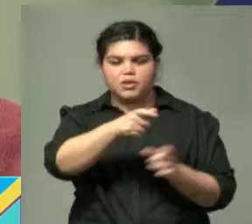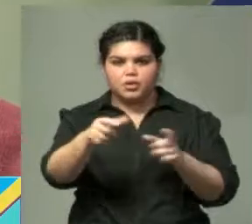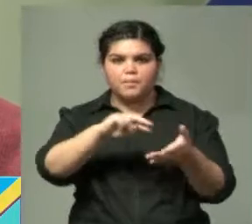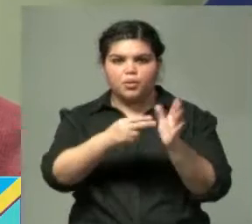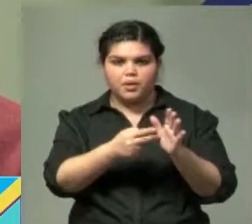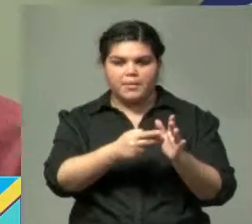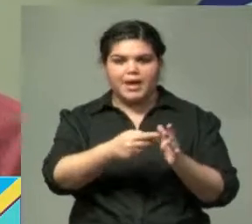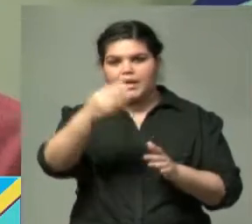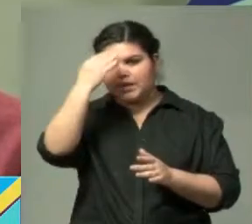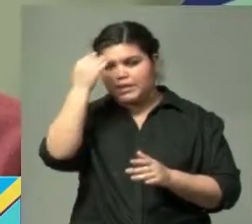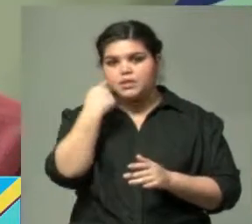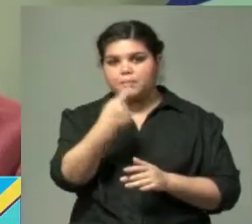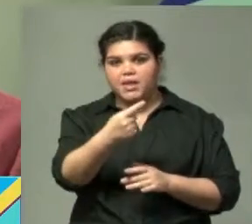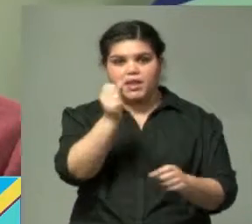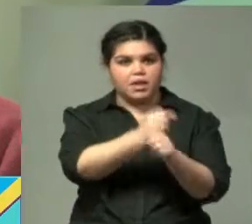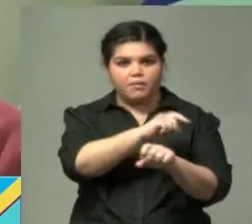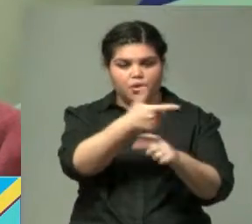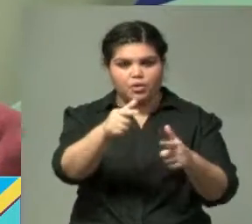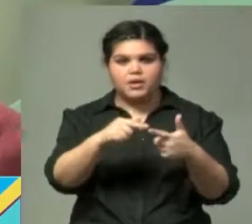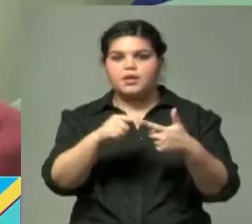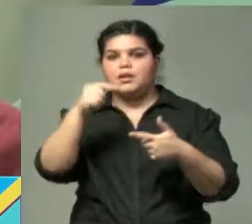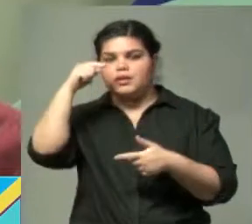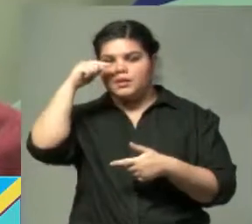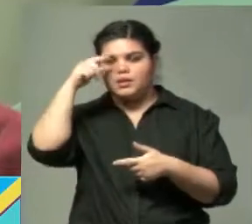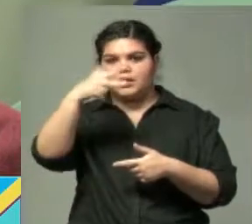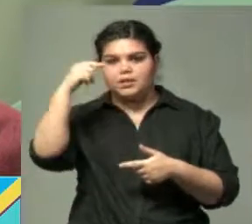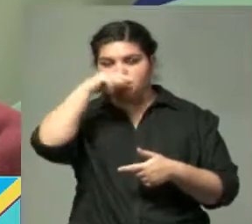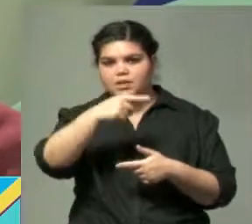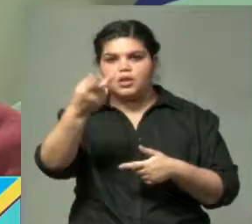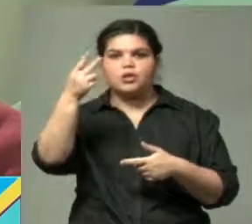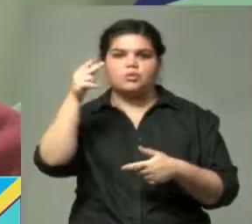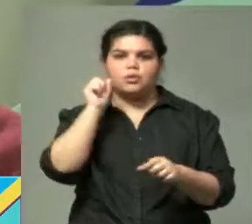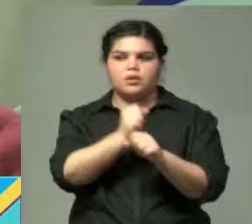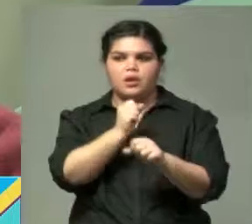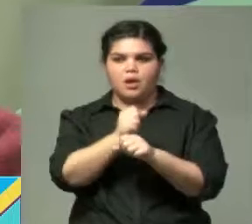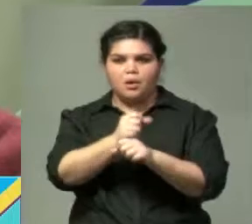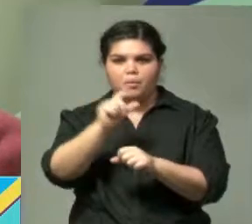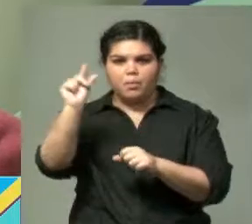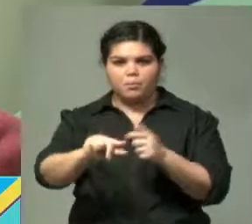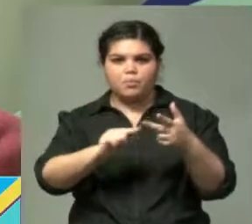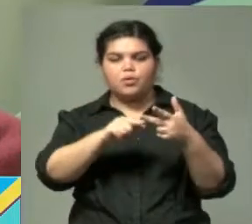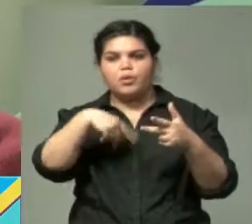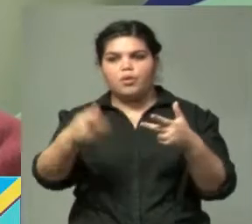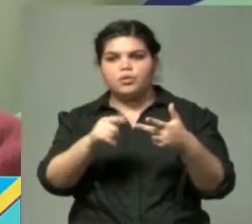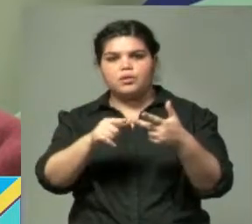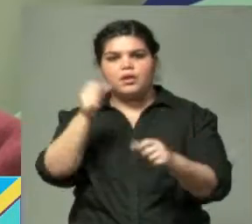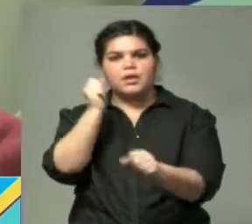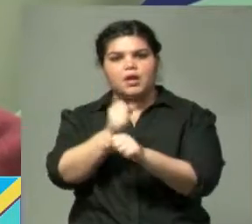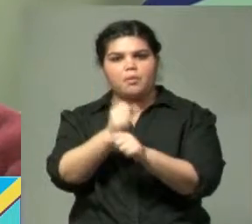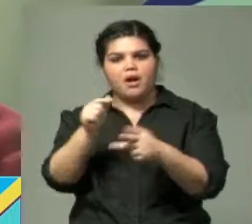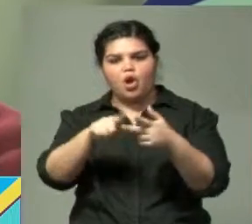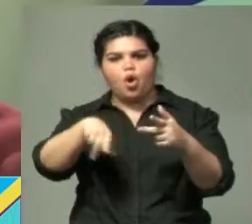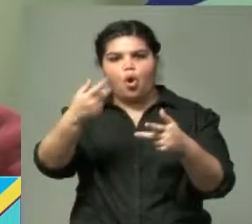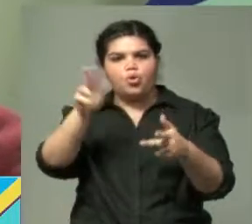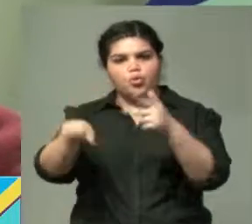son desocupados, 37.000 subocupados y 43.000 personas son ocupados demandantes. Es decir, que buscan